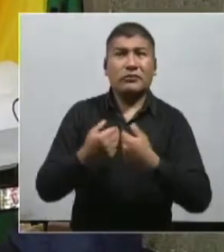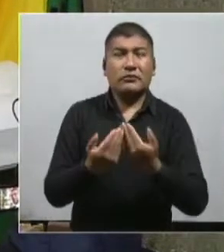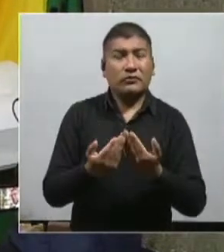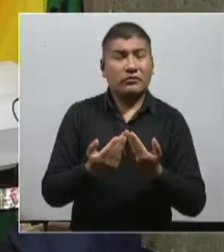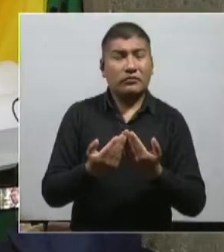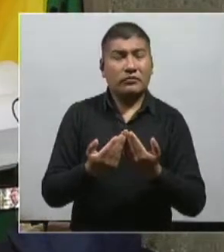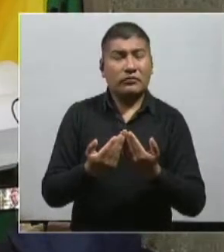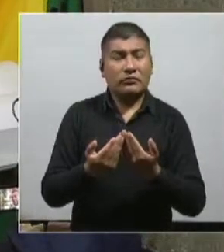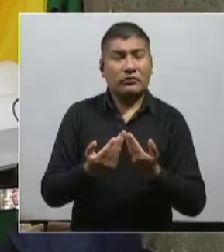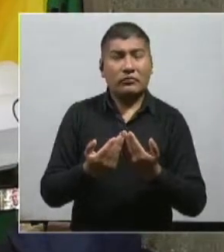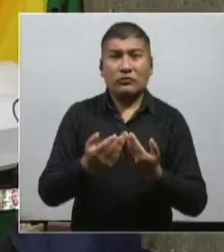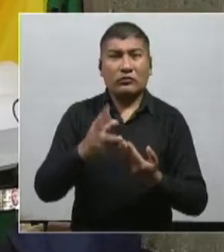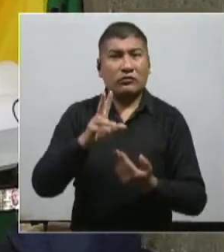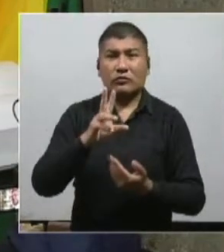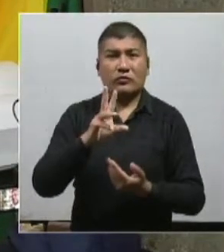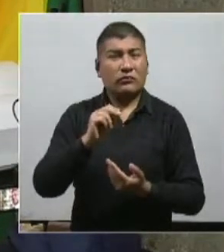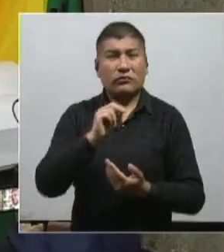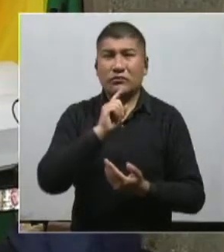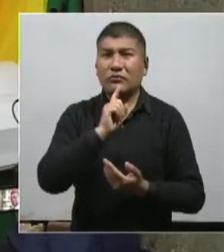No es